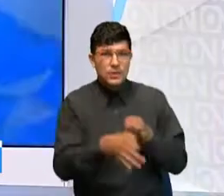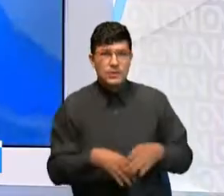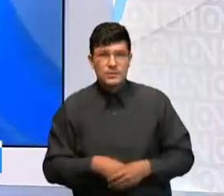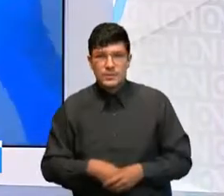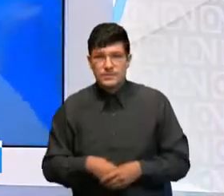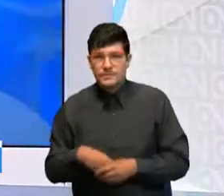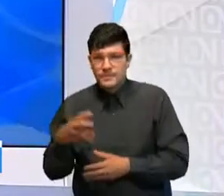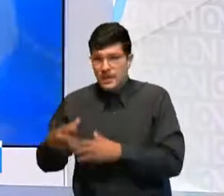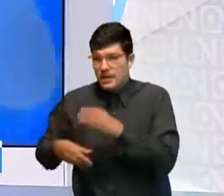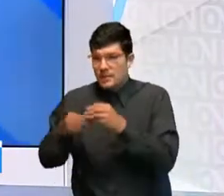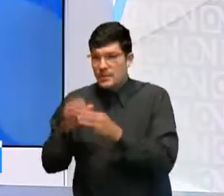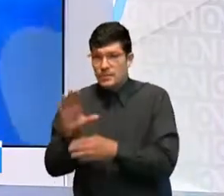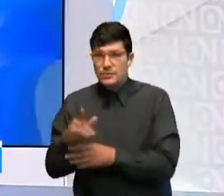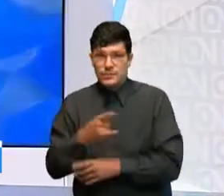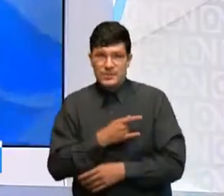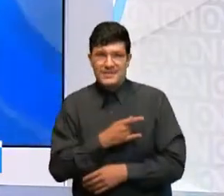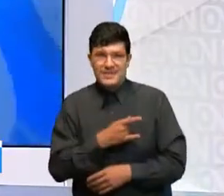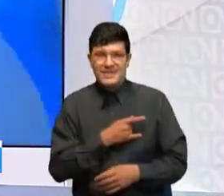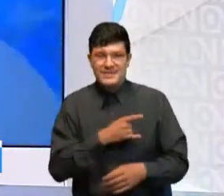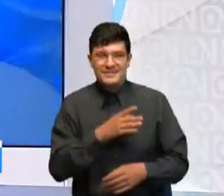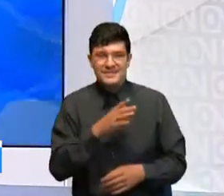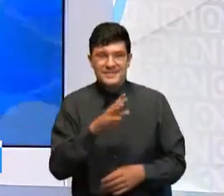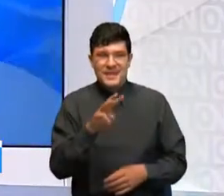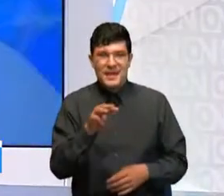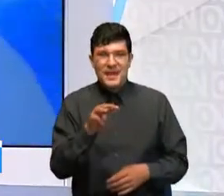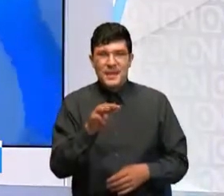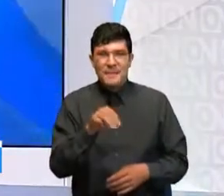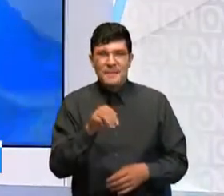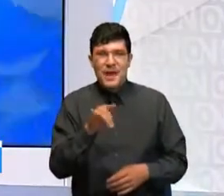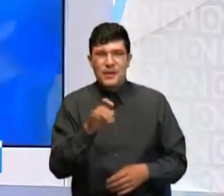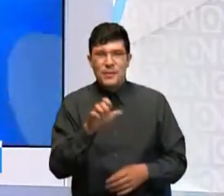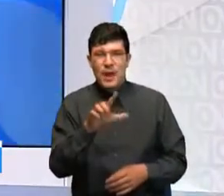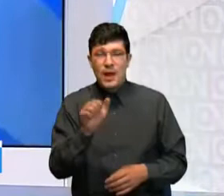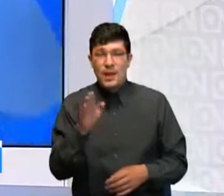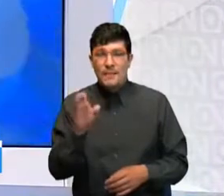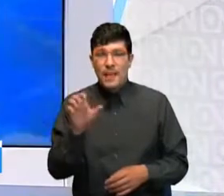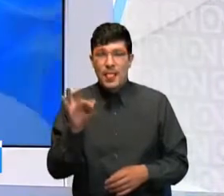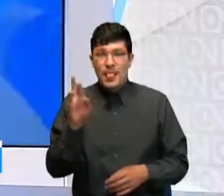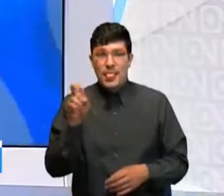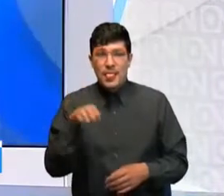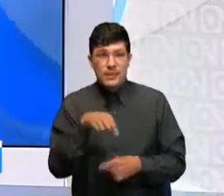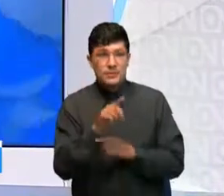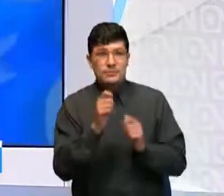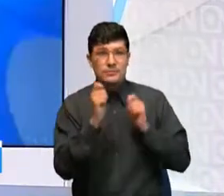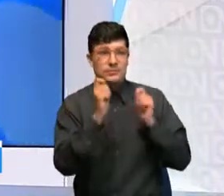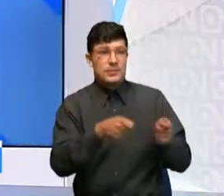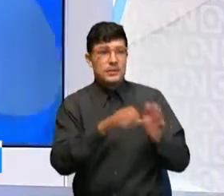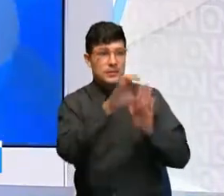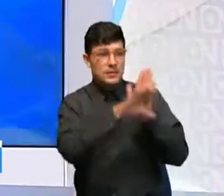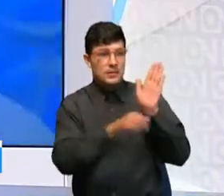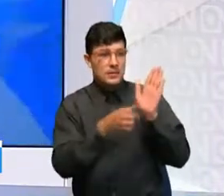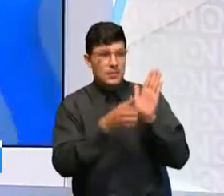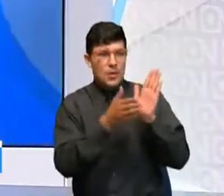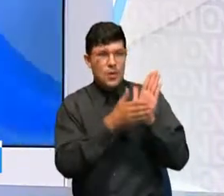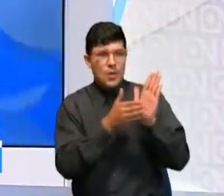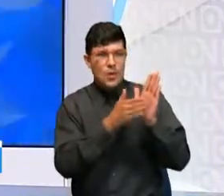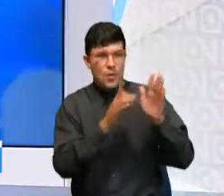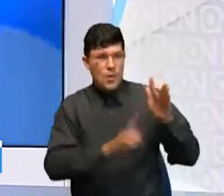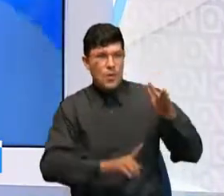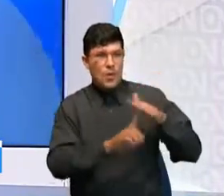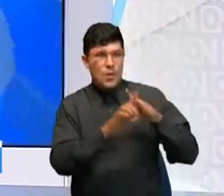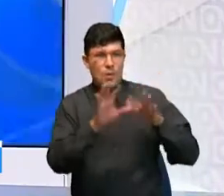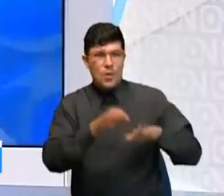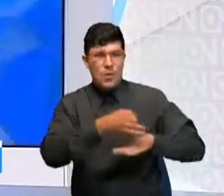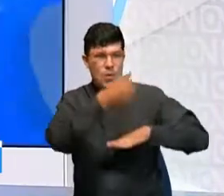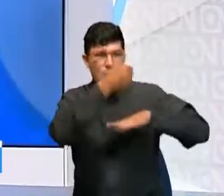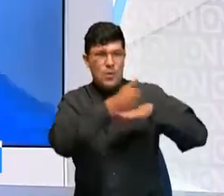Y en otras noticias, la Universidad Manuela Beltrán de Bucaramanga recibió mediante resolución la patente del modelo de utilidad de la creación del